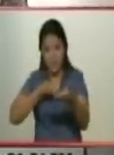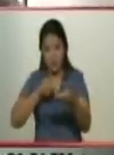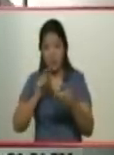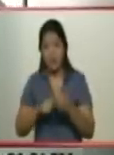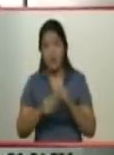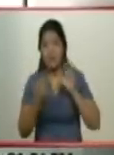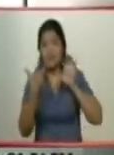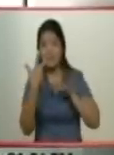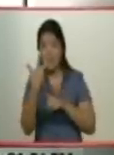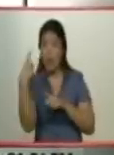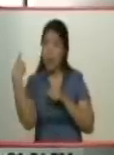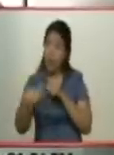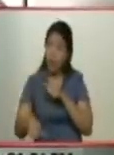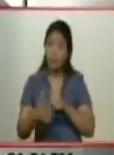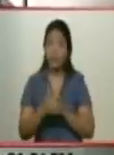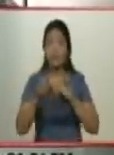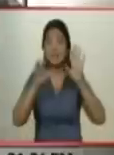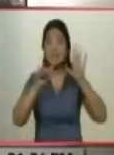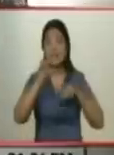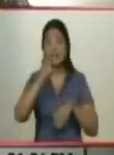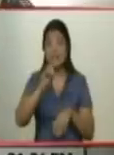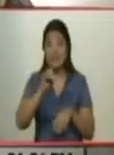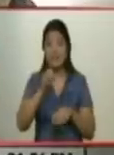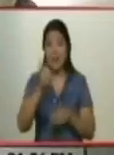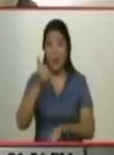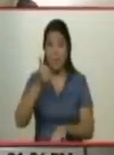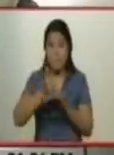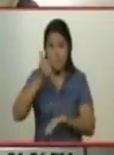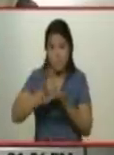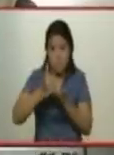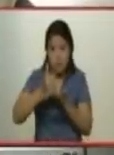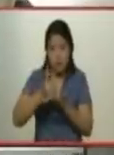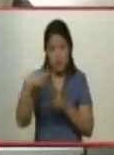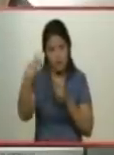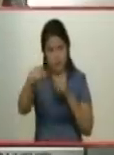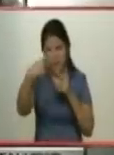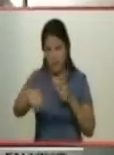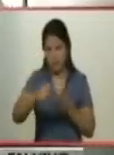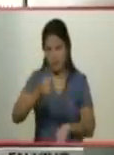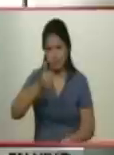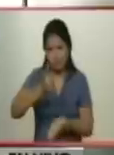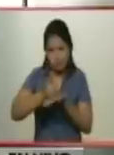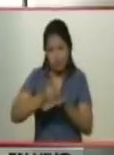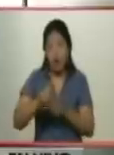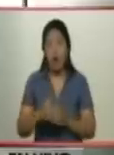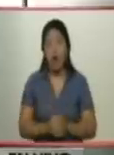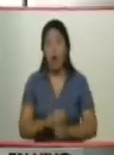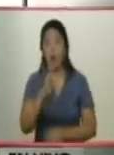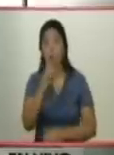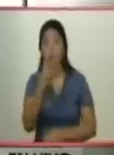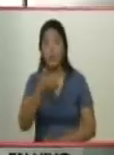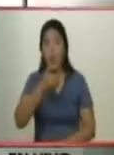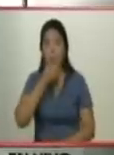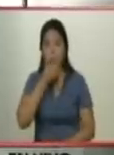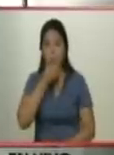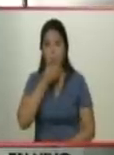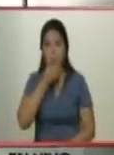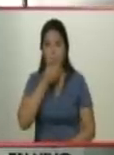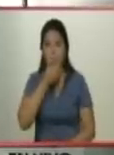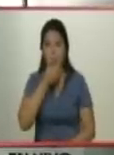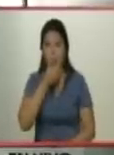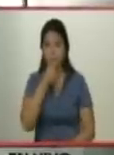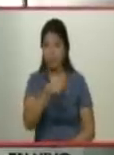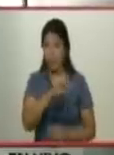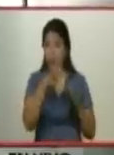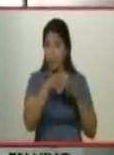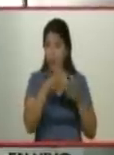símiles 60 cartuchos de variado Calibre cuatro radios de comunicaciones que utilizaban las